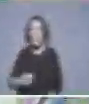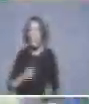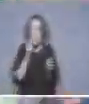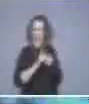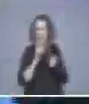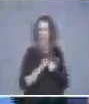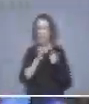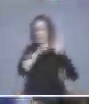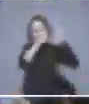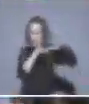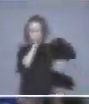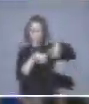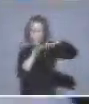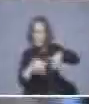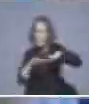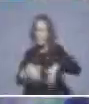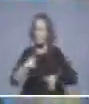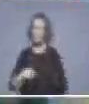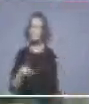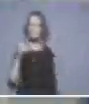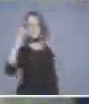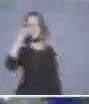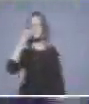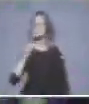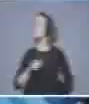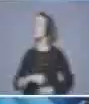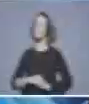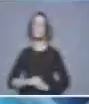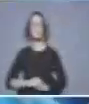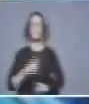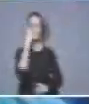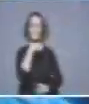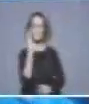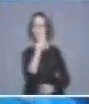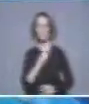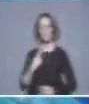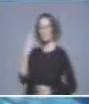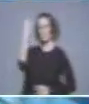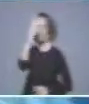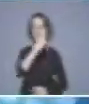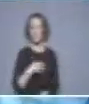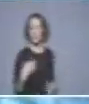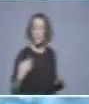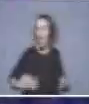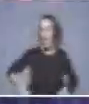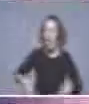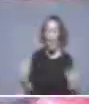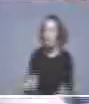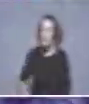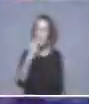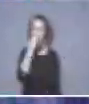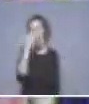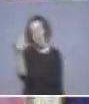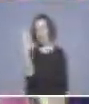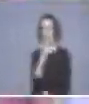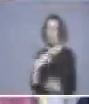bajada, solo para figurar. Tenía la cara pintada, que en un payaso